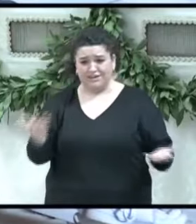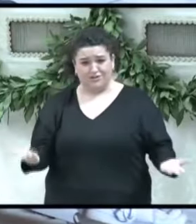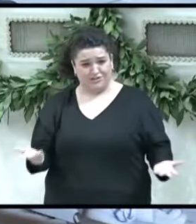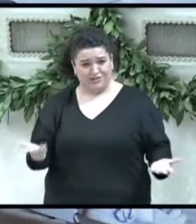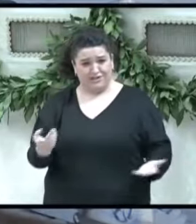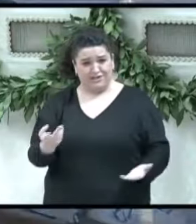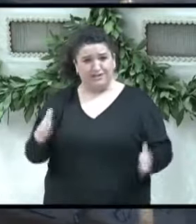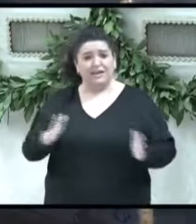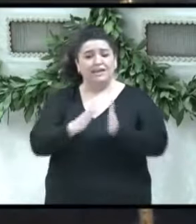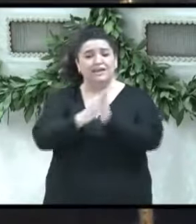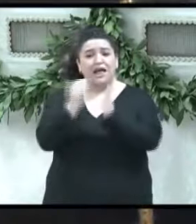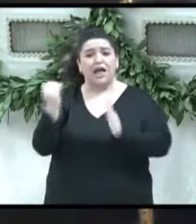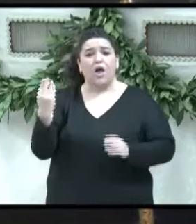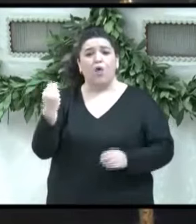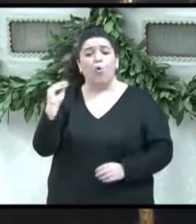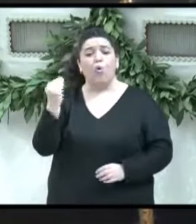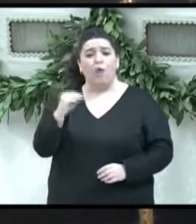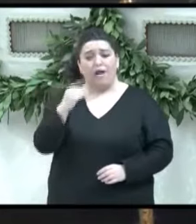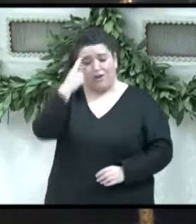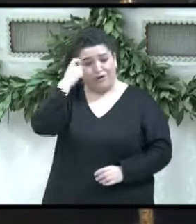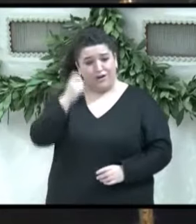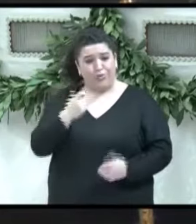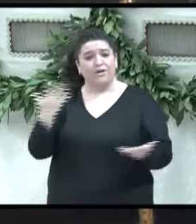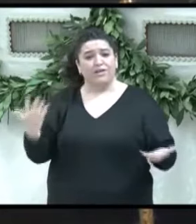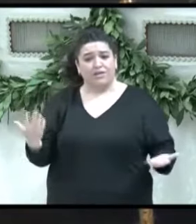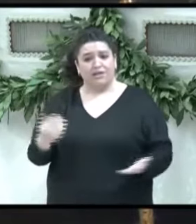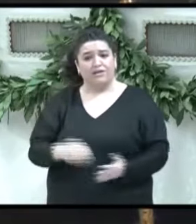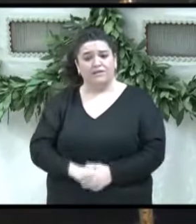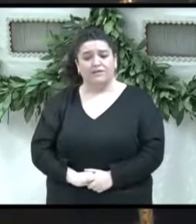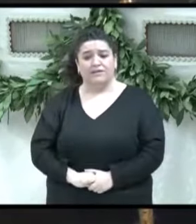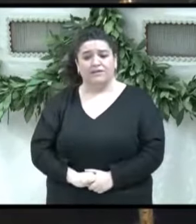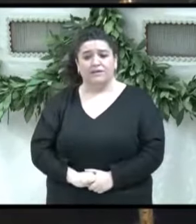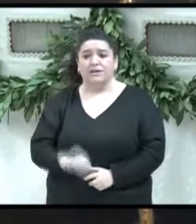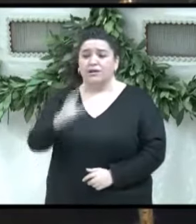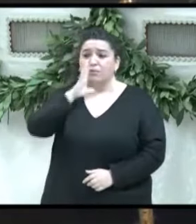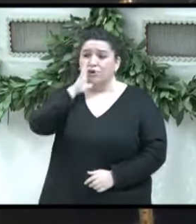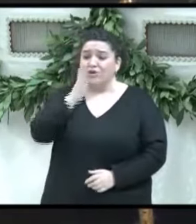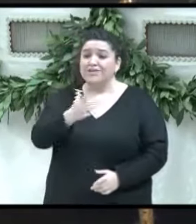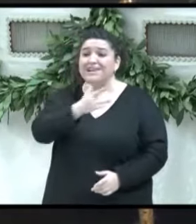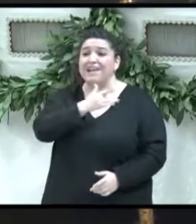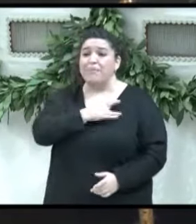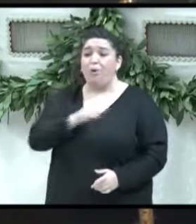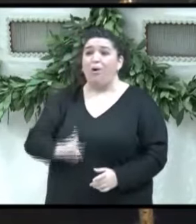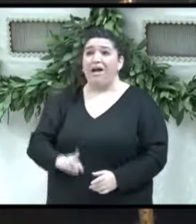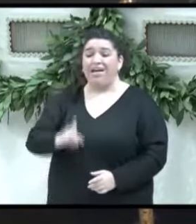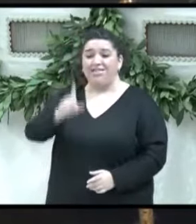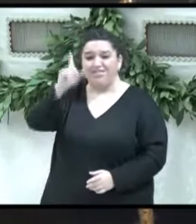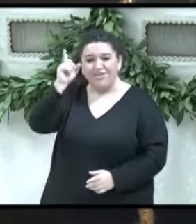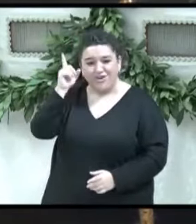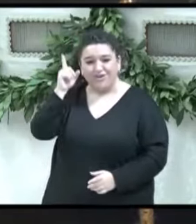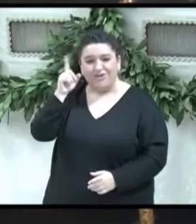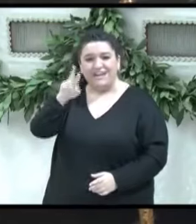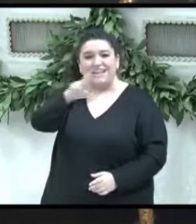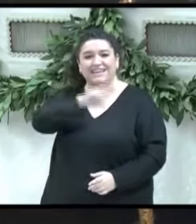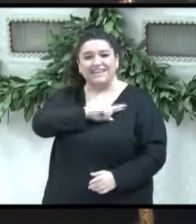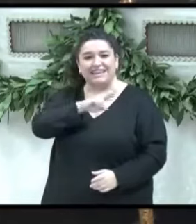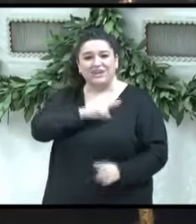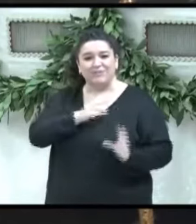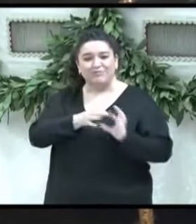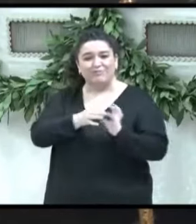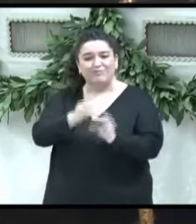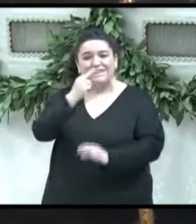San Juan en su primera carta por tanto el amor a Dios la religión